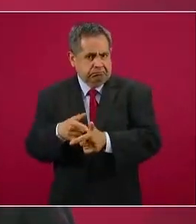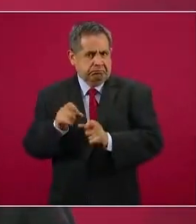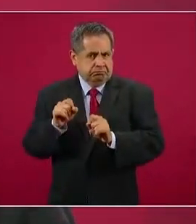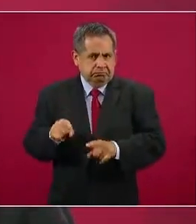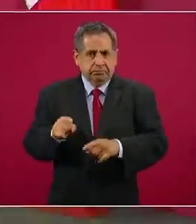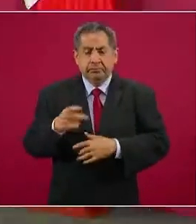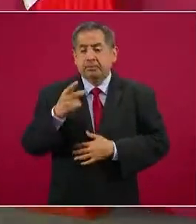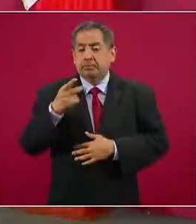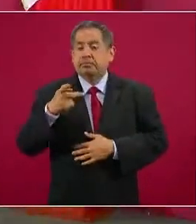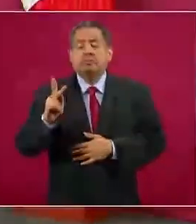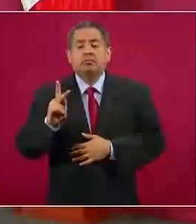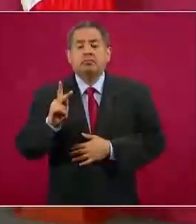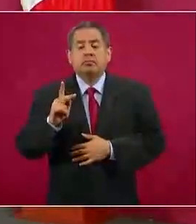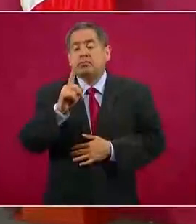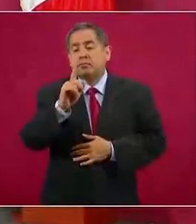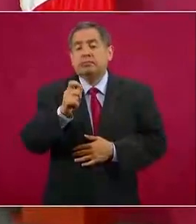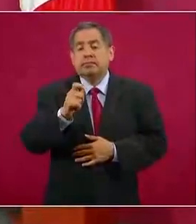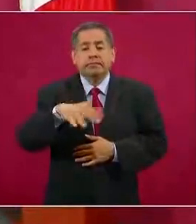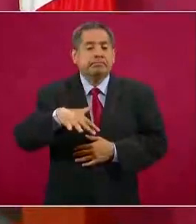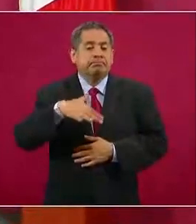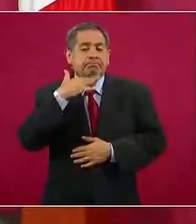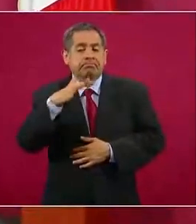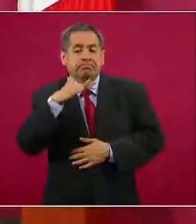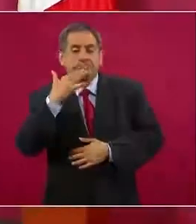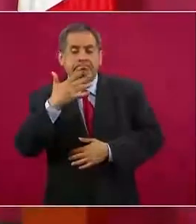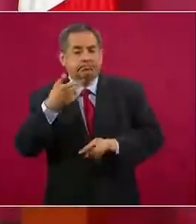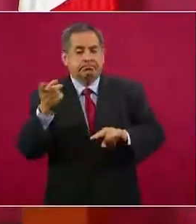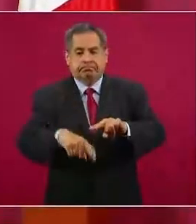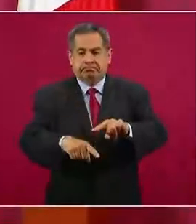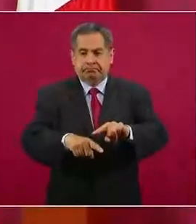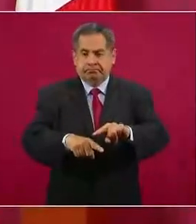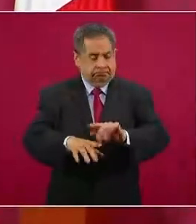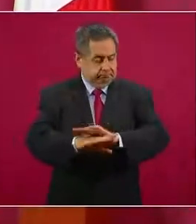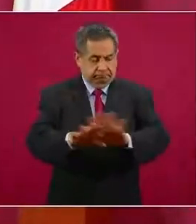se evite el fraude electoral.